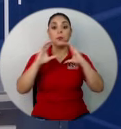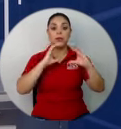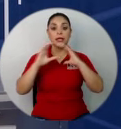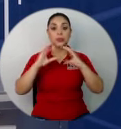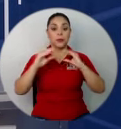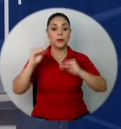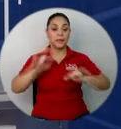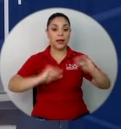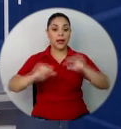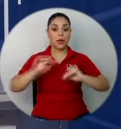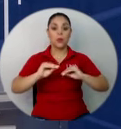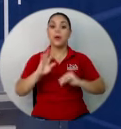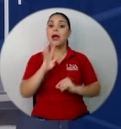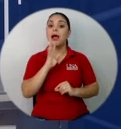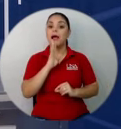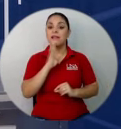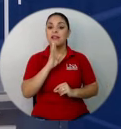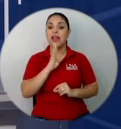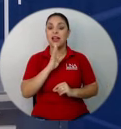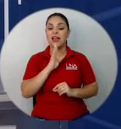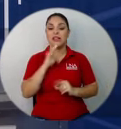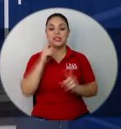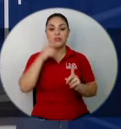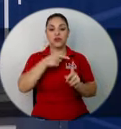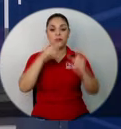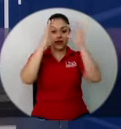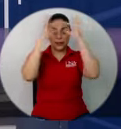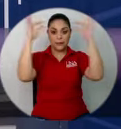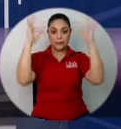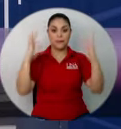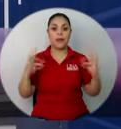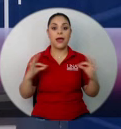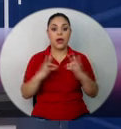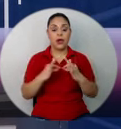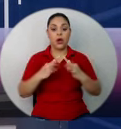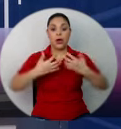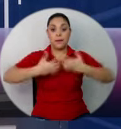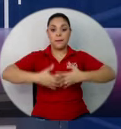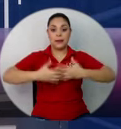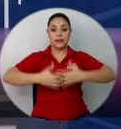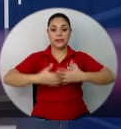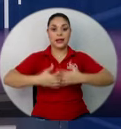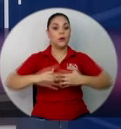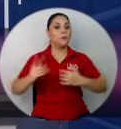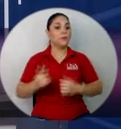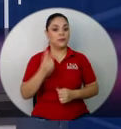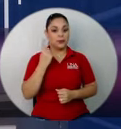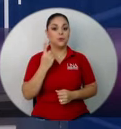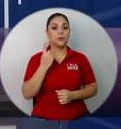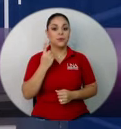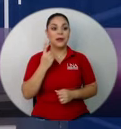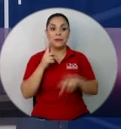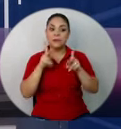mercadeo se habla de la imagen organizacional, está presente desde el primer paso que da una persona en ella.